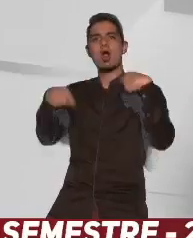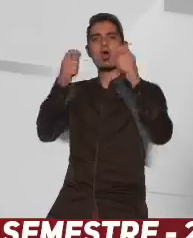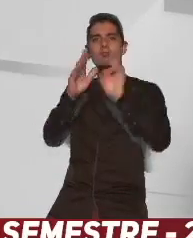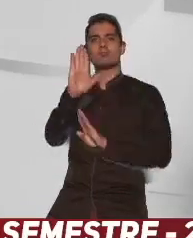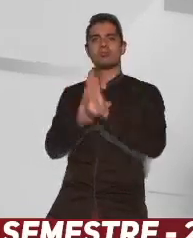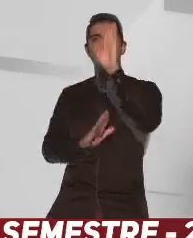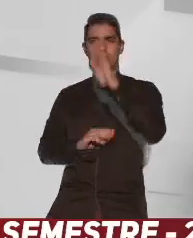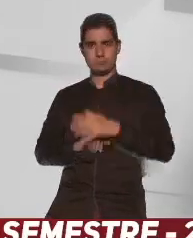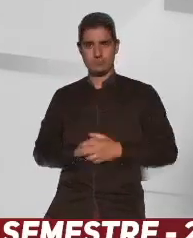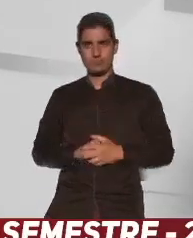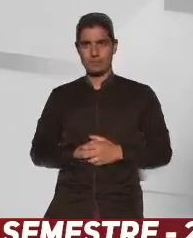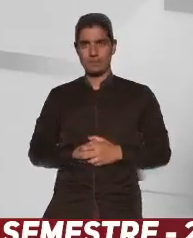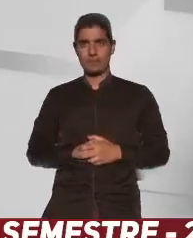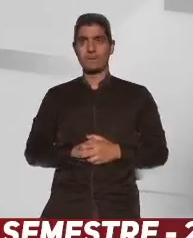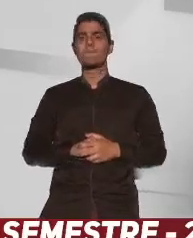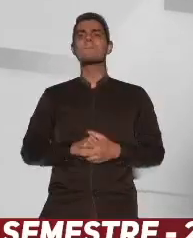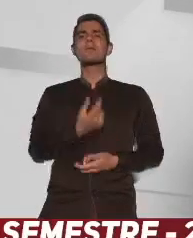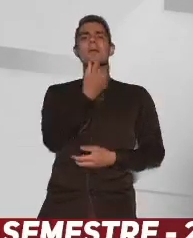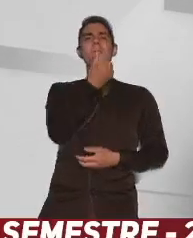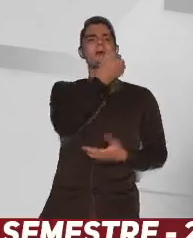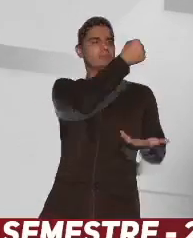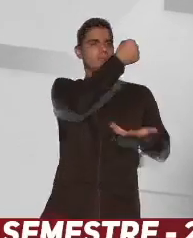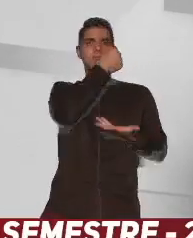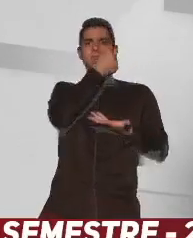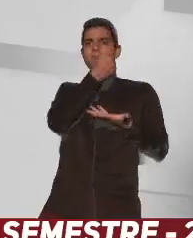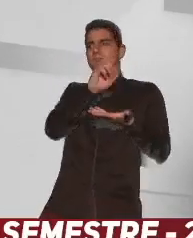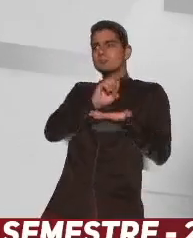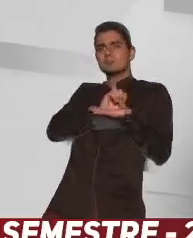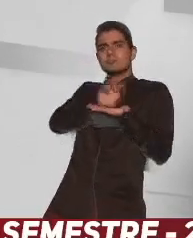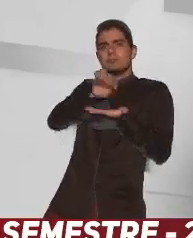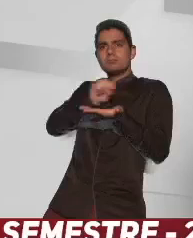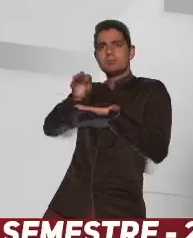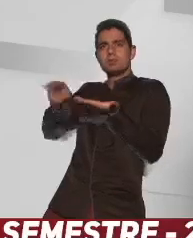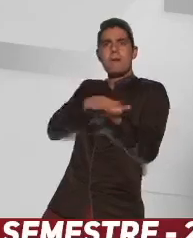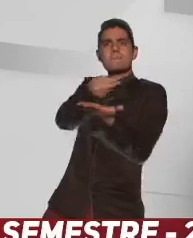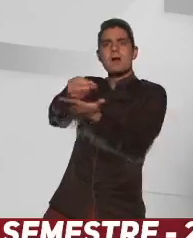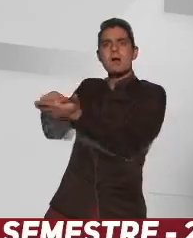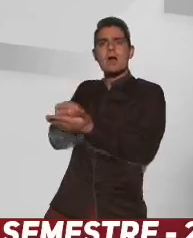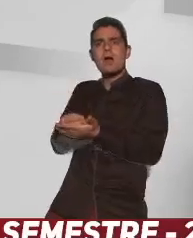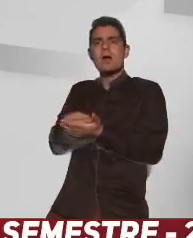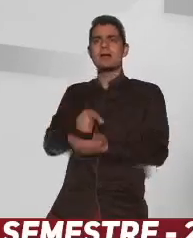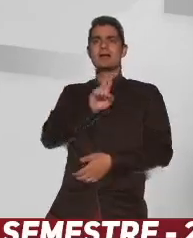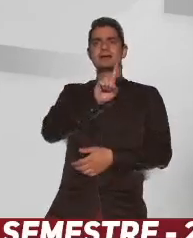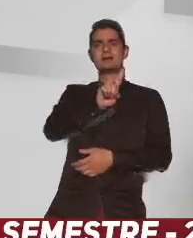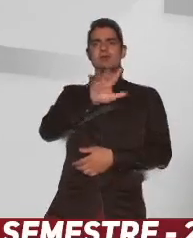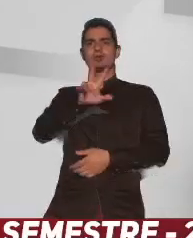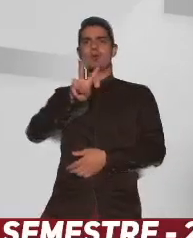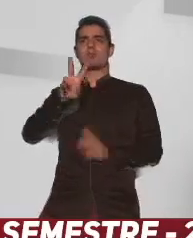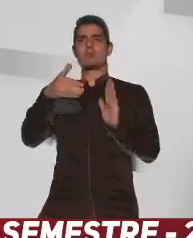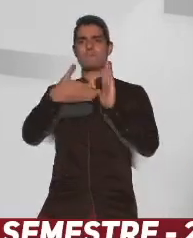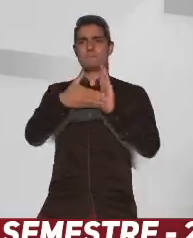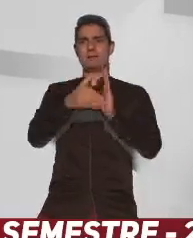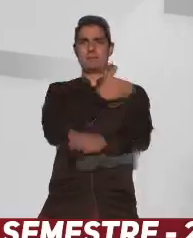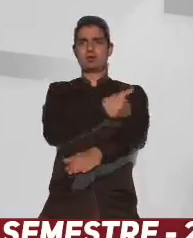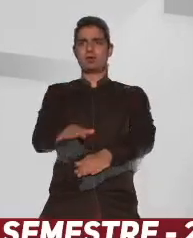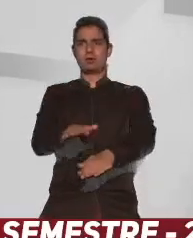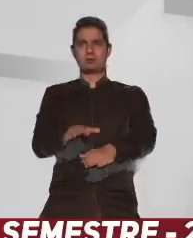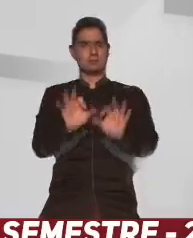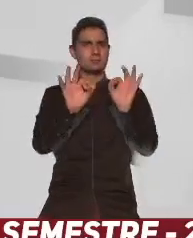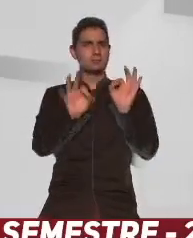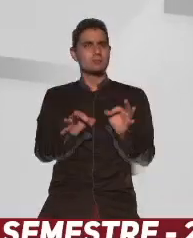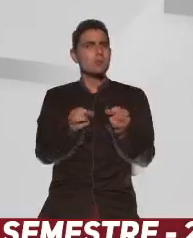Transferencias, 152 mil millones de pesos que corresponden al 2% para atender el pago de la disminución de la